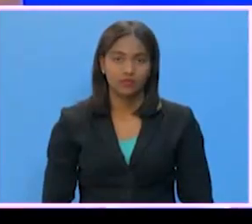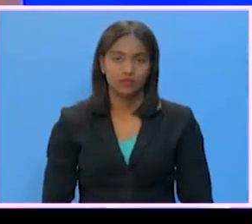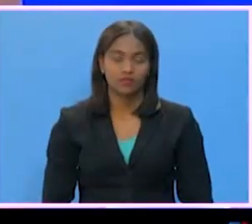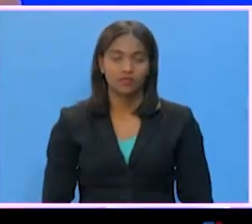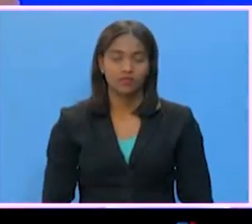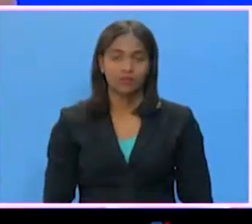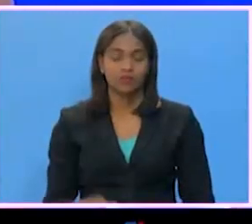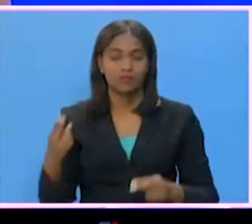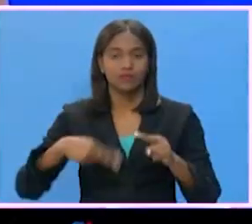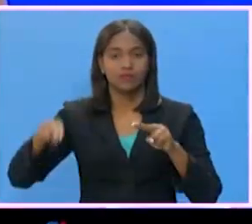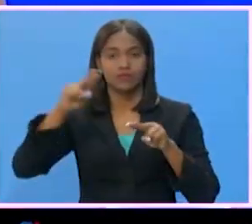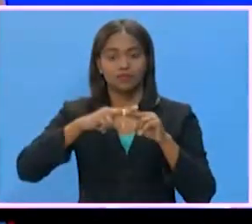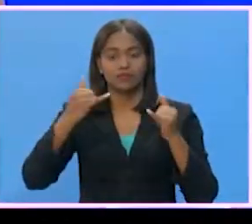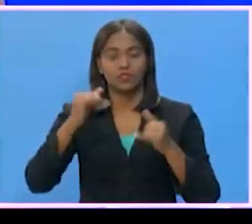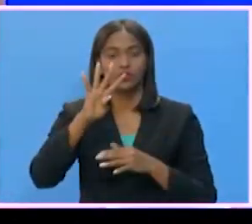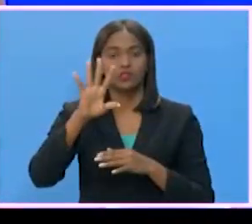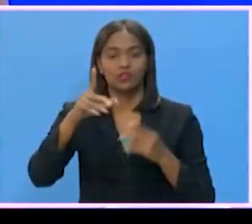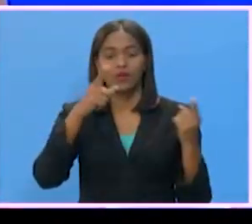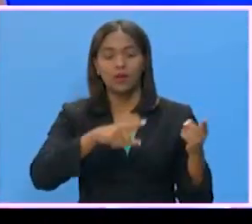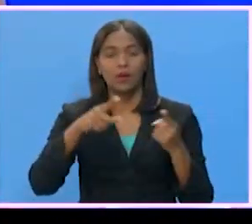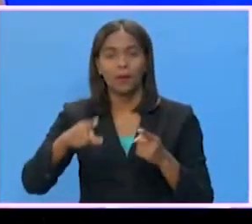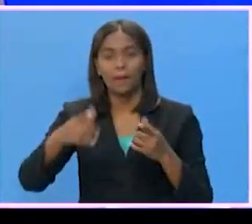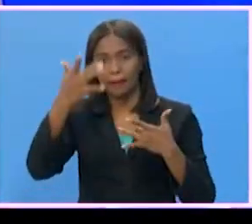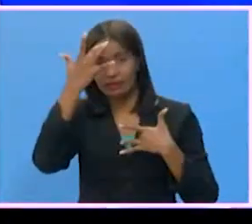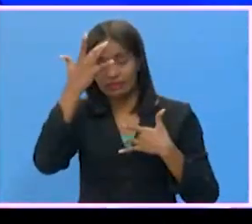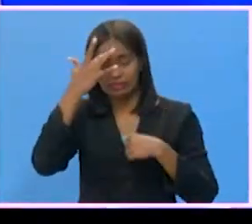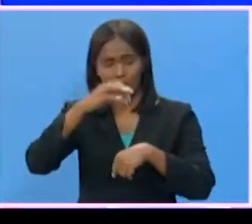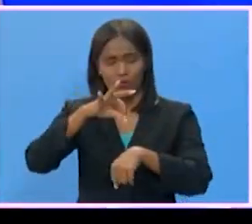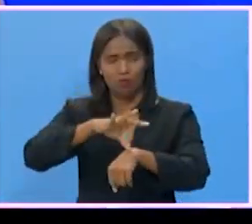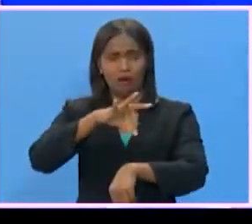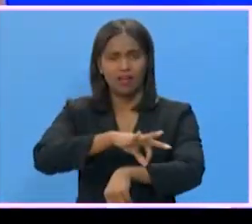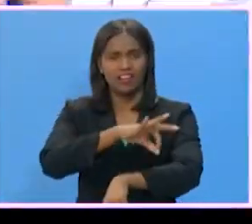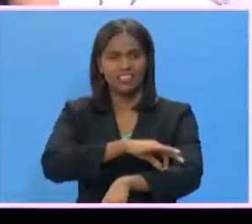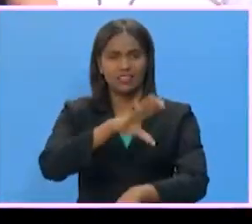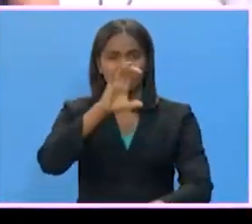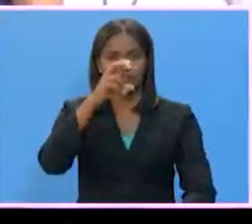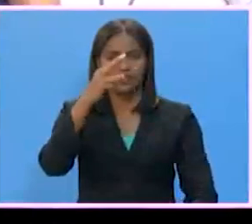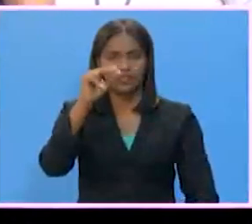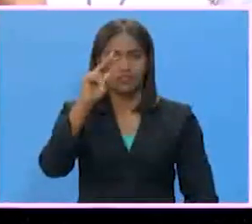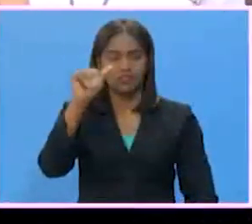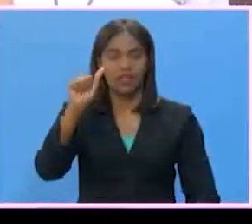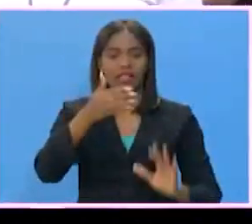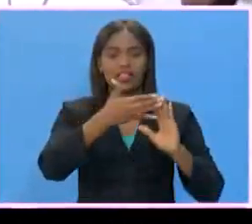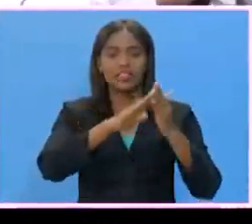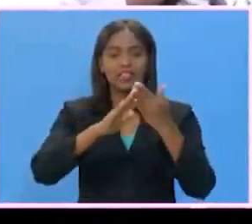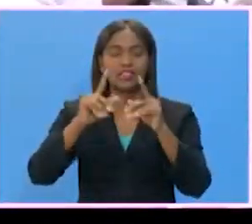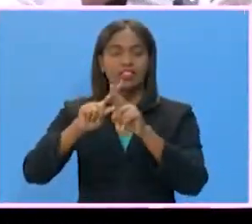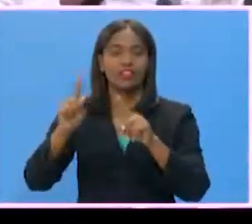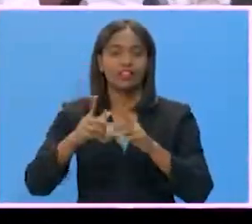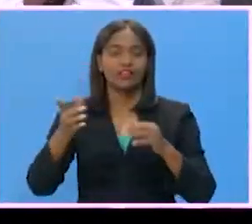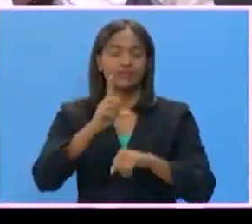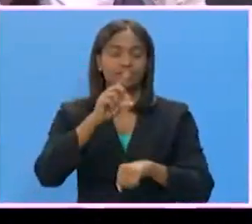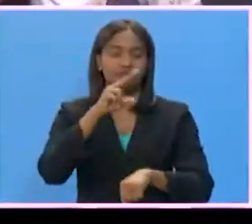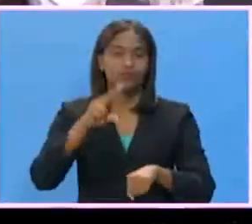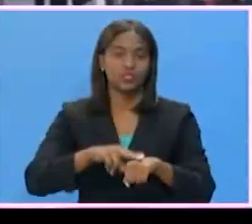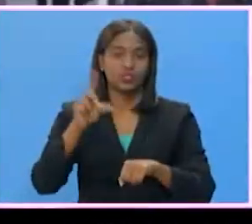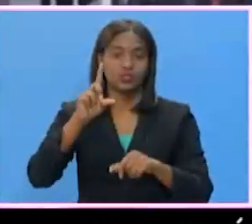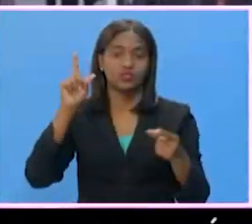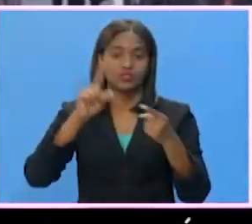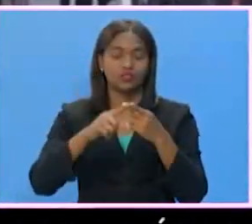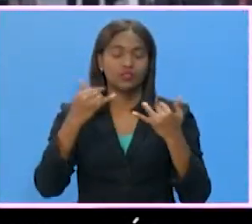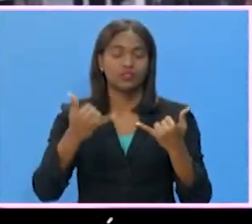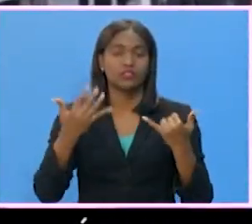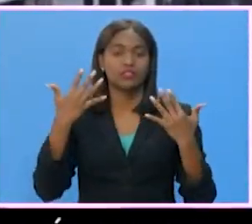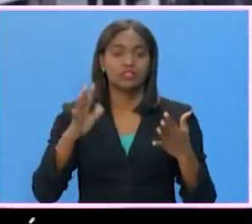Señoras, si se elevan a 45 los casos por chinches registrados en diversos sectores del Distrito Nacional, donde hasta la fecha se